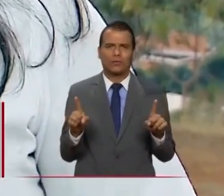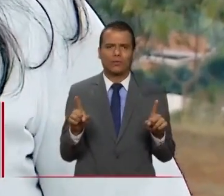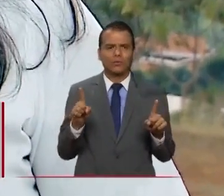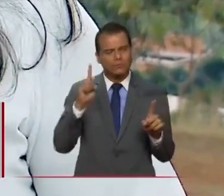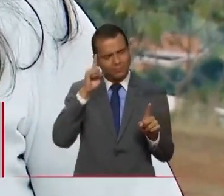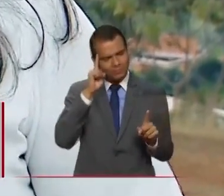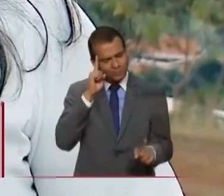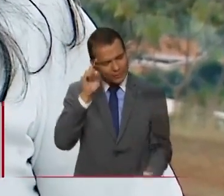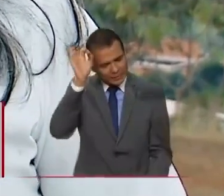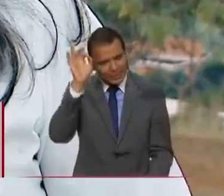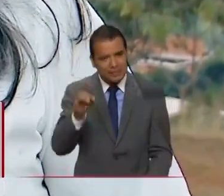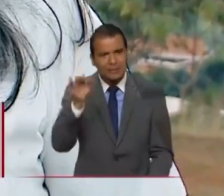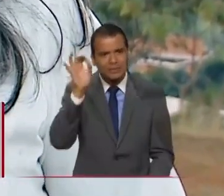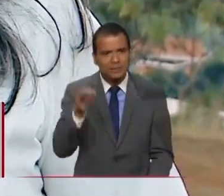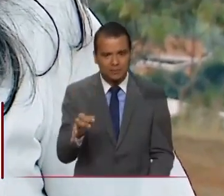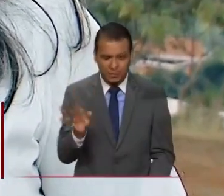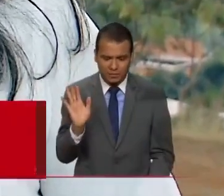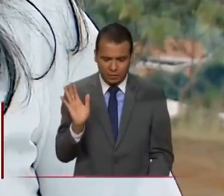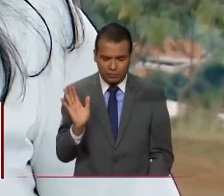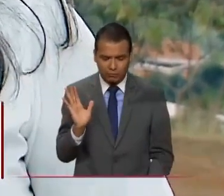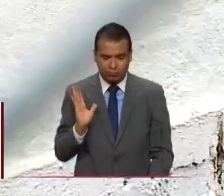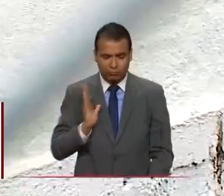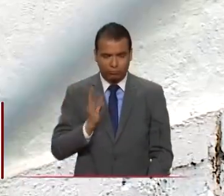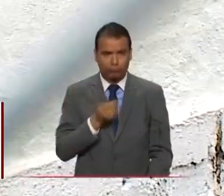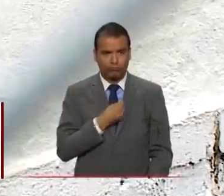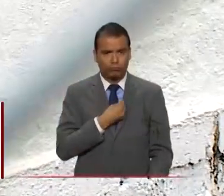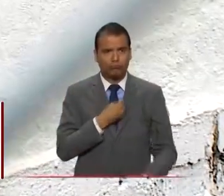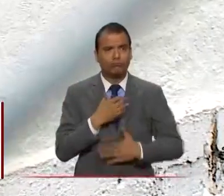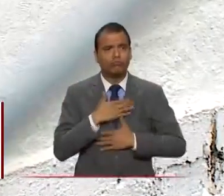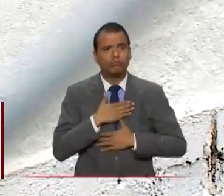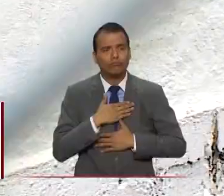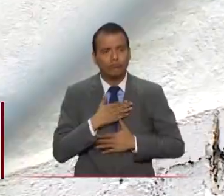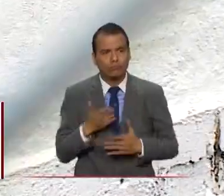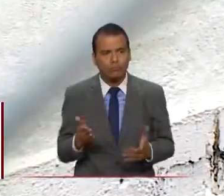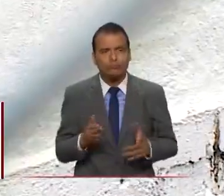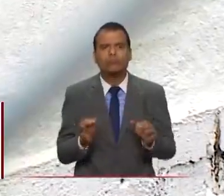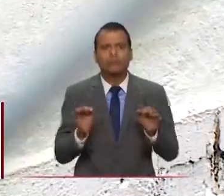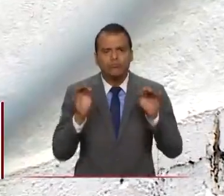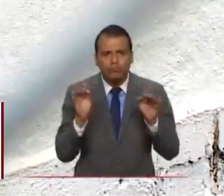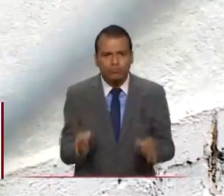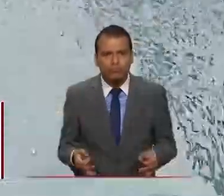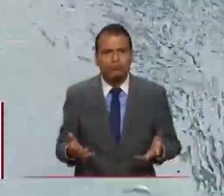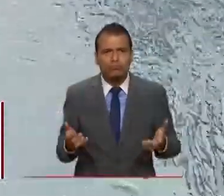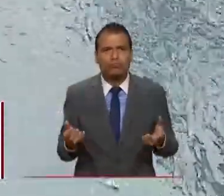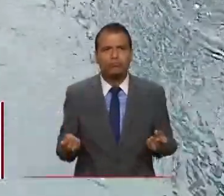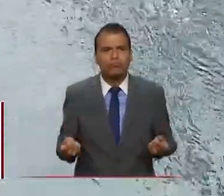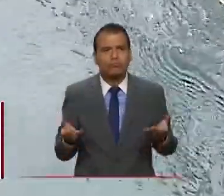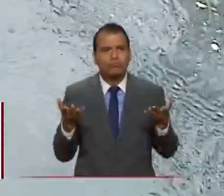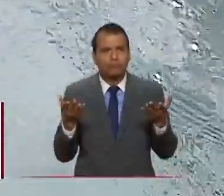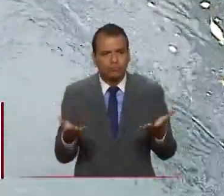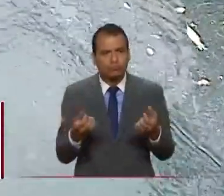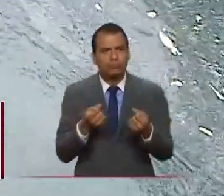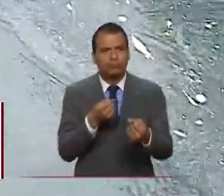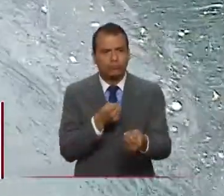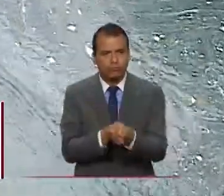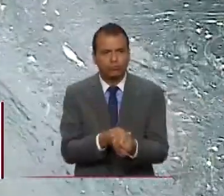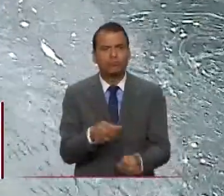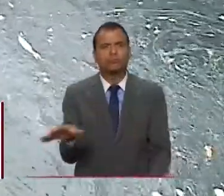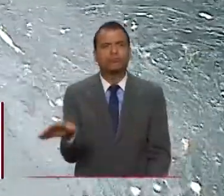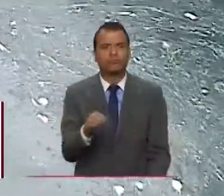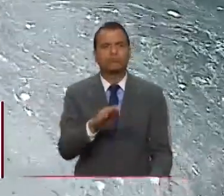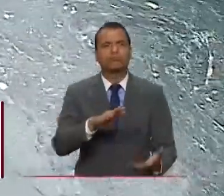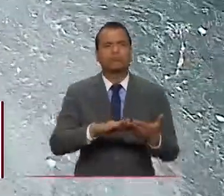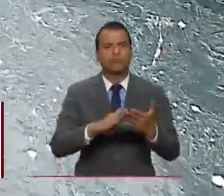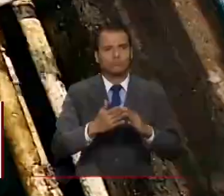Yo de todas maneras estamos, en Cali está en esa tarea de hacer de ese acompañamiento cercano y permanente con